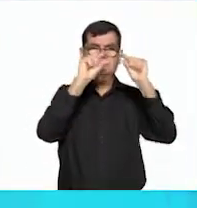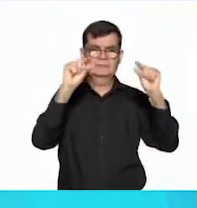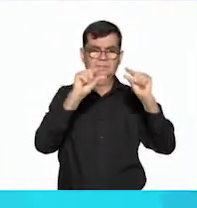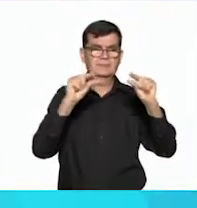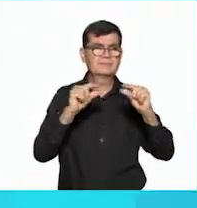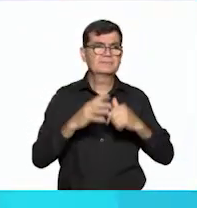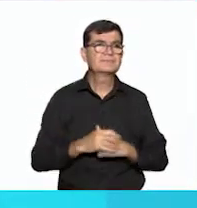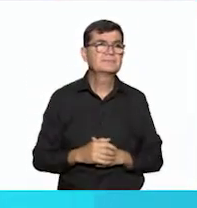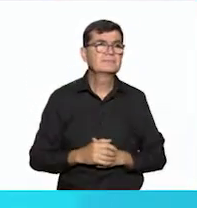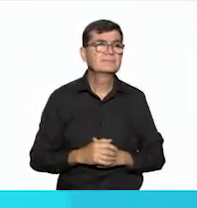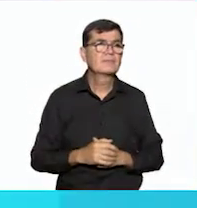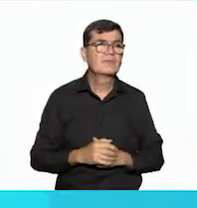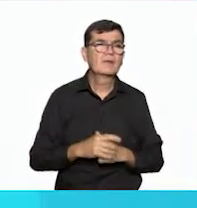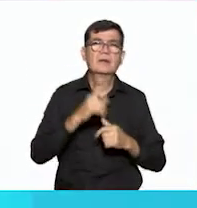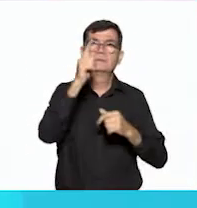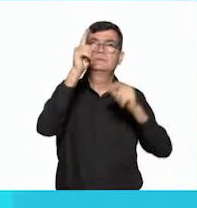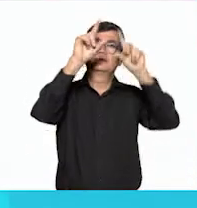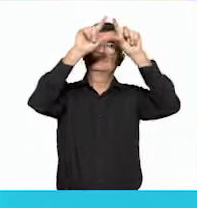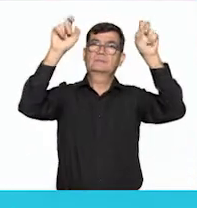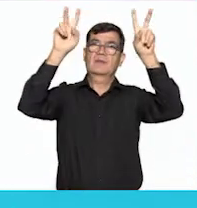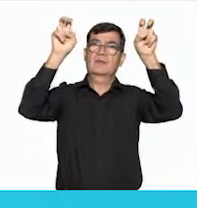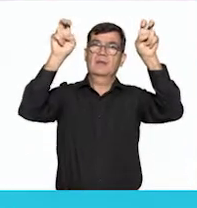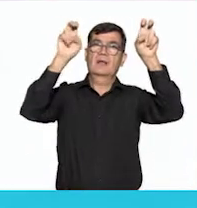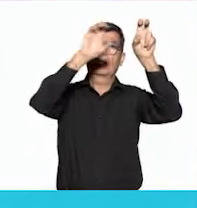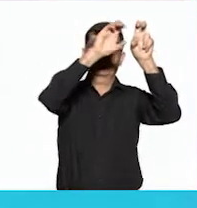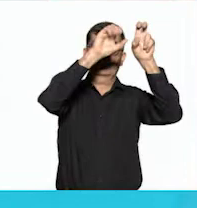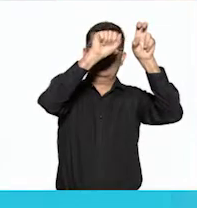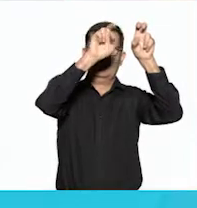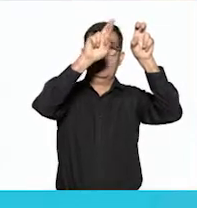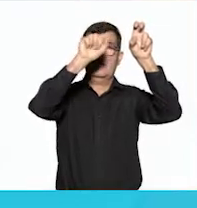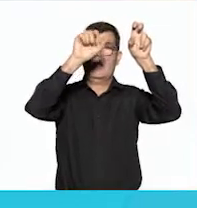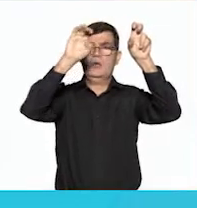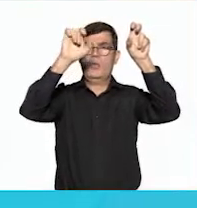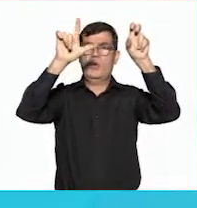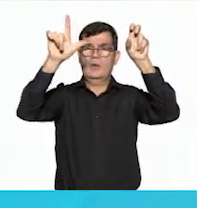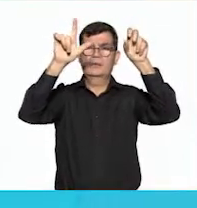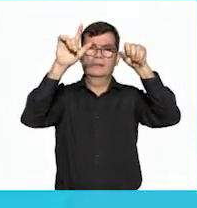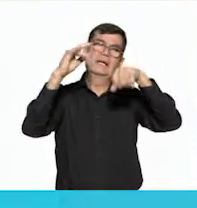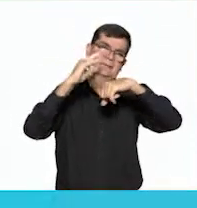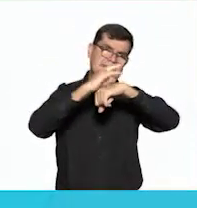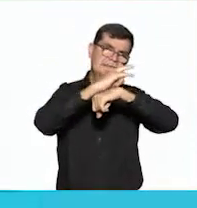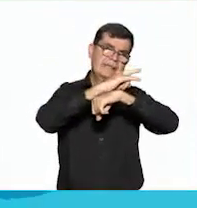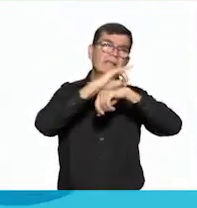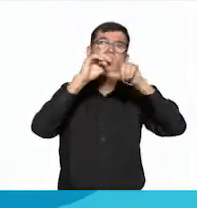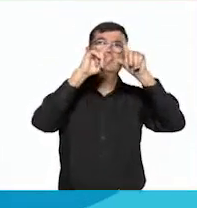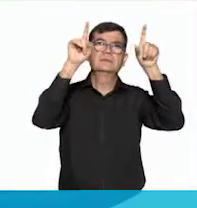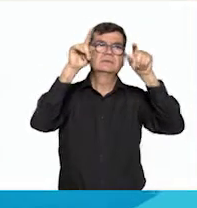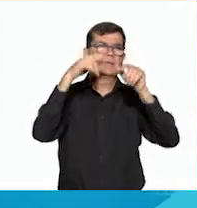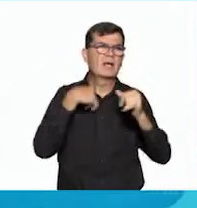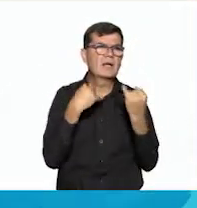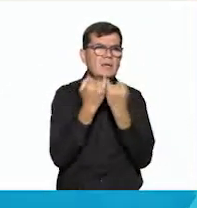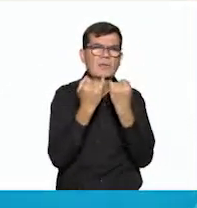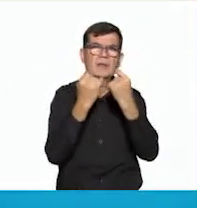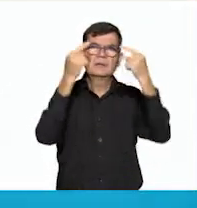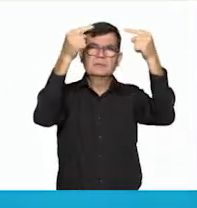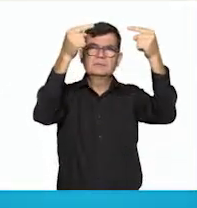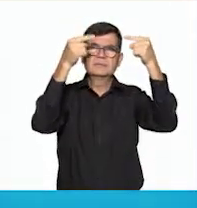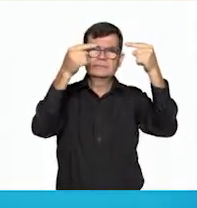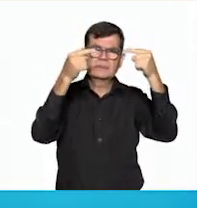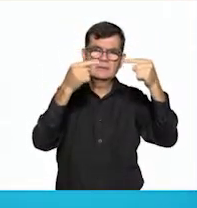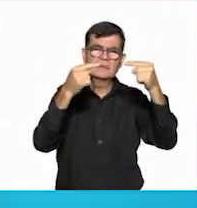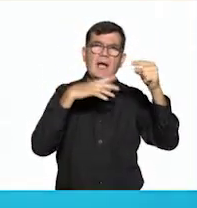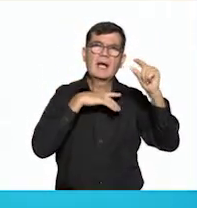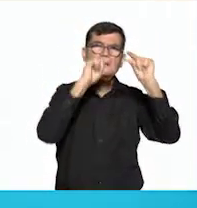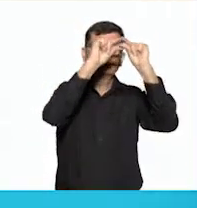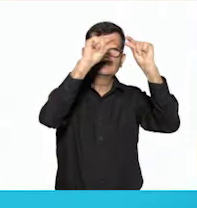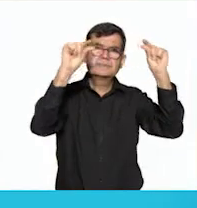tenemos. Y su título es Caracol. ¿Ya te diste cuenta que también está en verso? también está